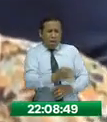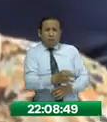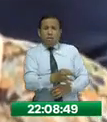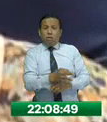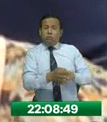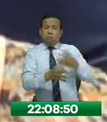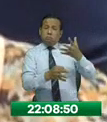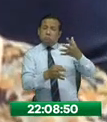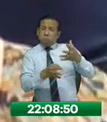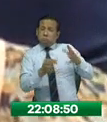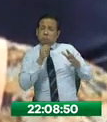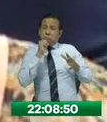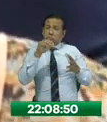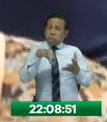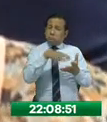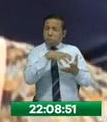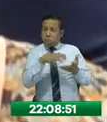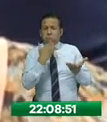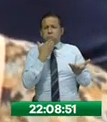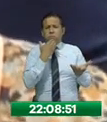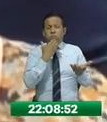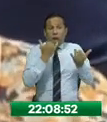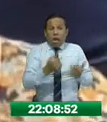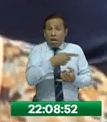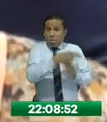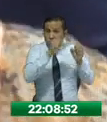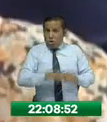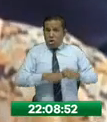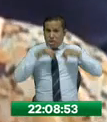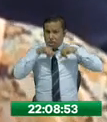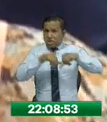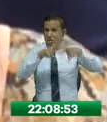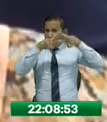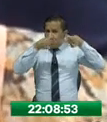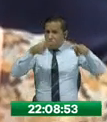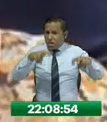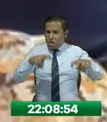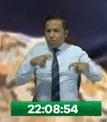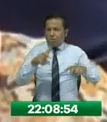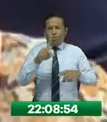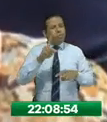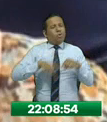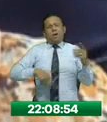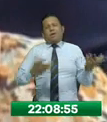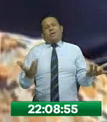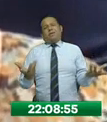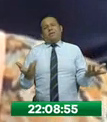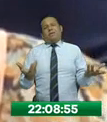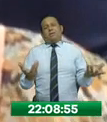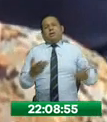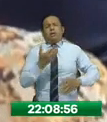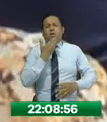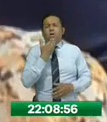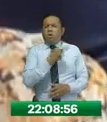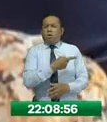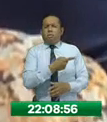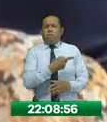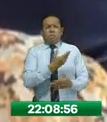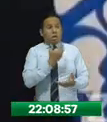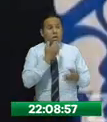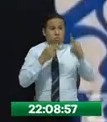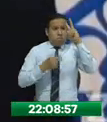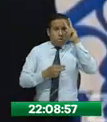investigadores que van a realizar esta investigación va a tener un conflicto de